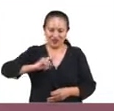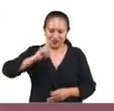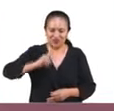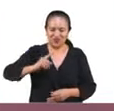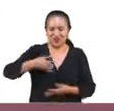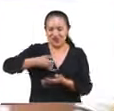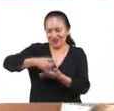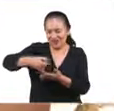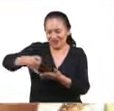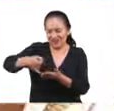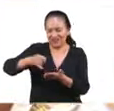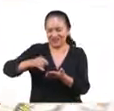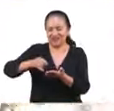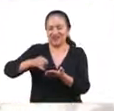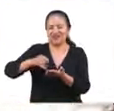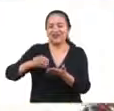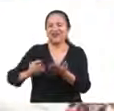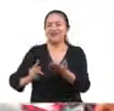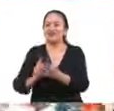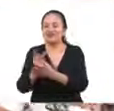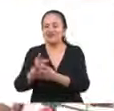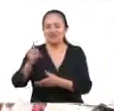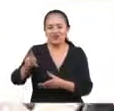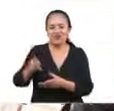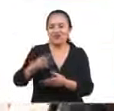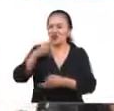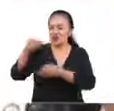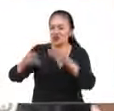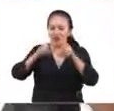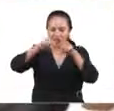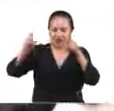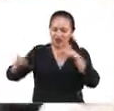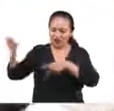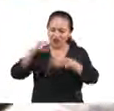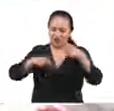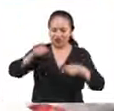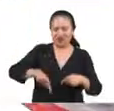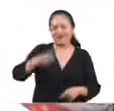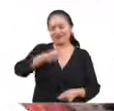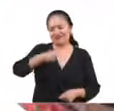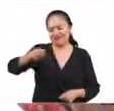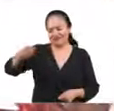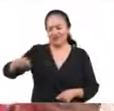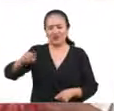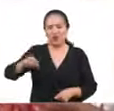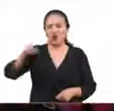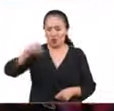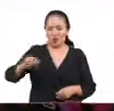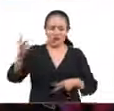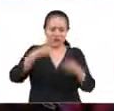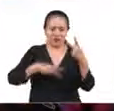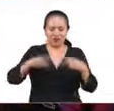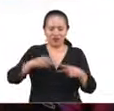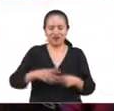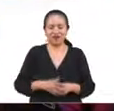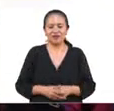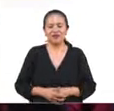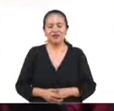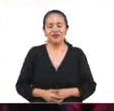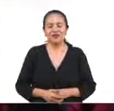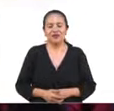provenientes de los diferentes estados de la República Mexicana que nos acompañan a este evento.